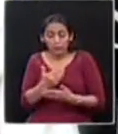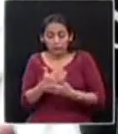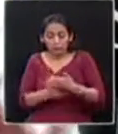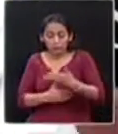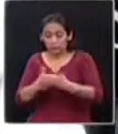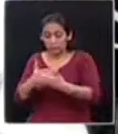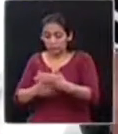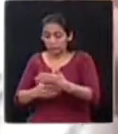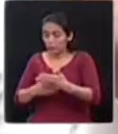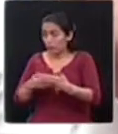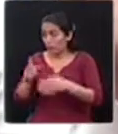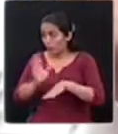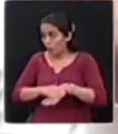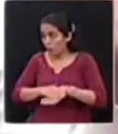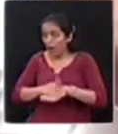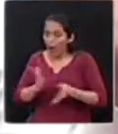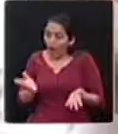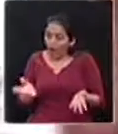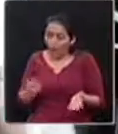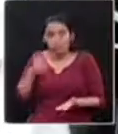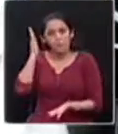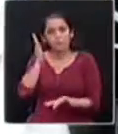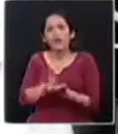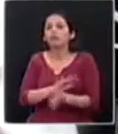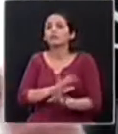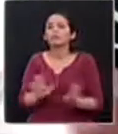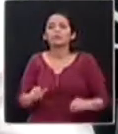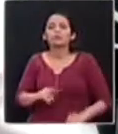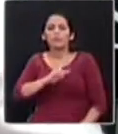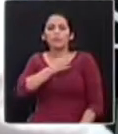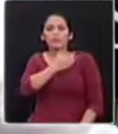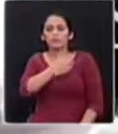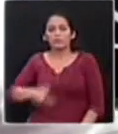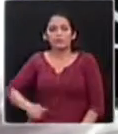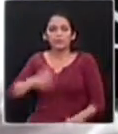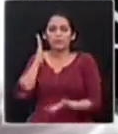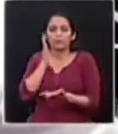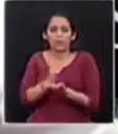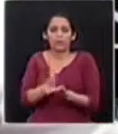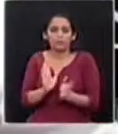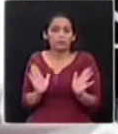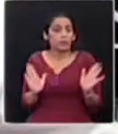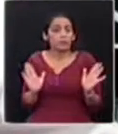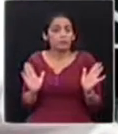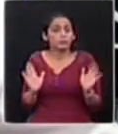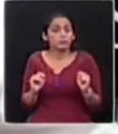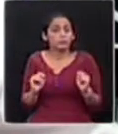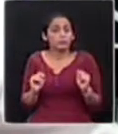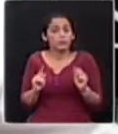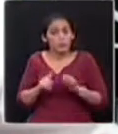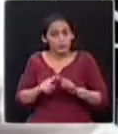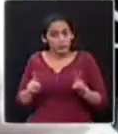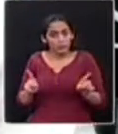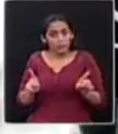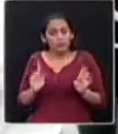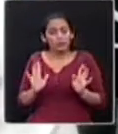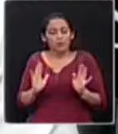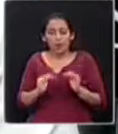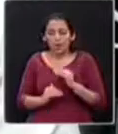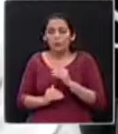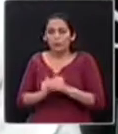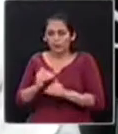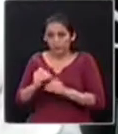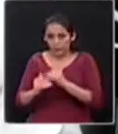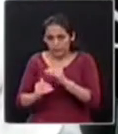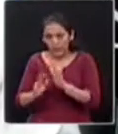debe salir y para eso hay un procedimiento que hay que respetar yo sé que una